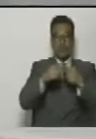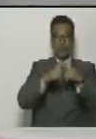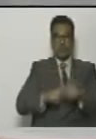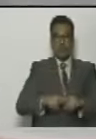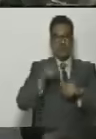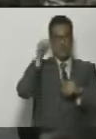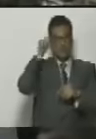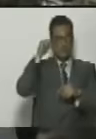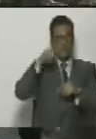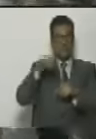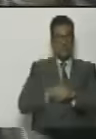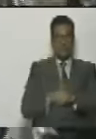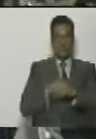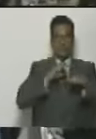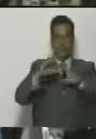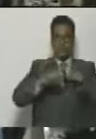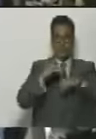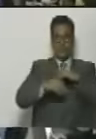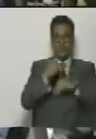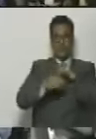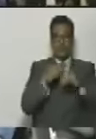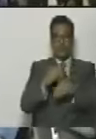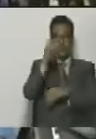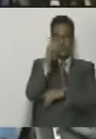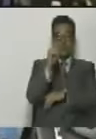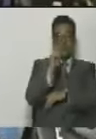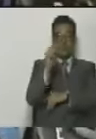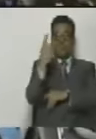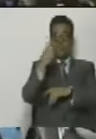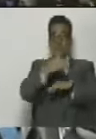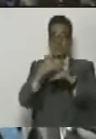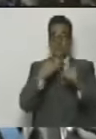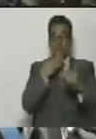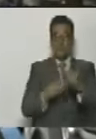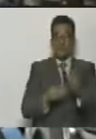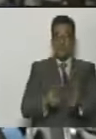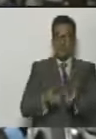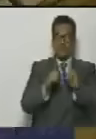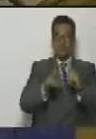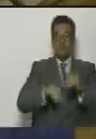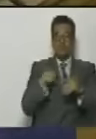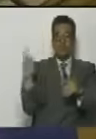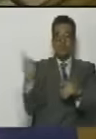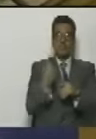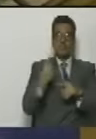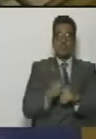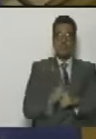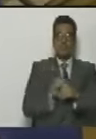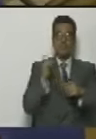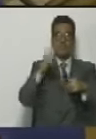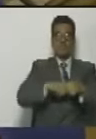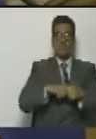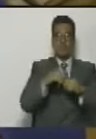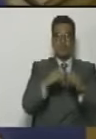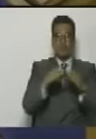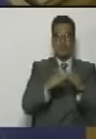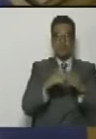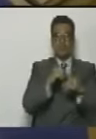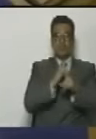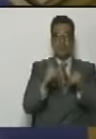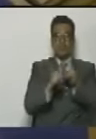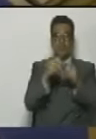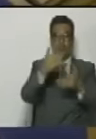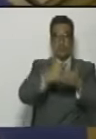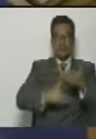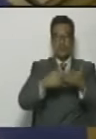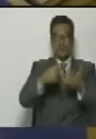lectura a la cuenta. Comunicaciones suscritas por los diputados principales solicitando permiso para ausentar e incorporar a sus suplentes